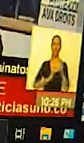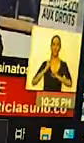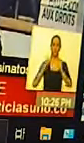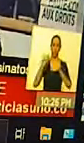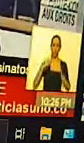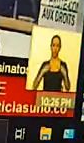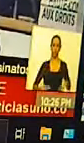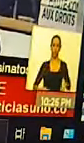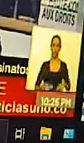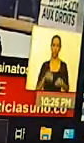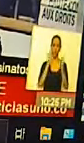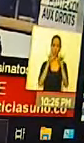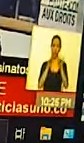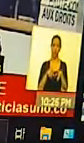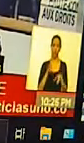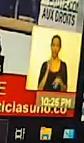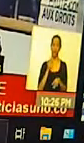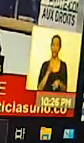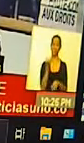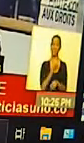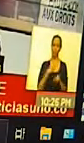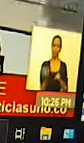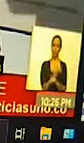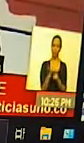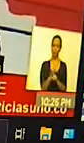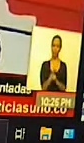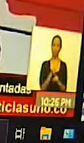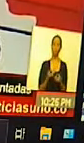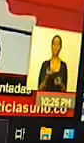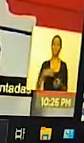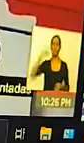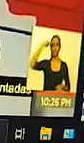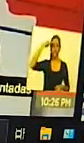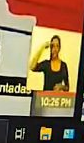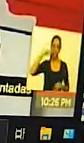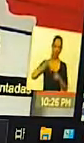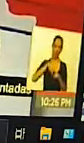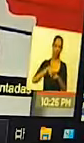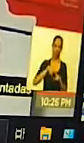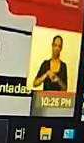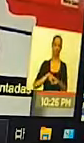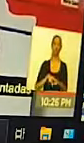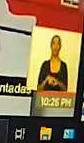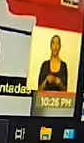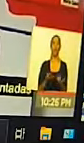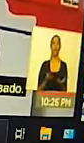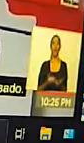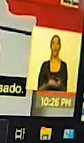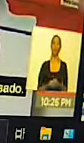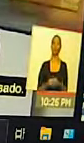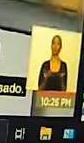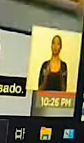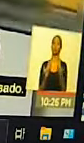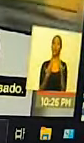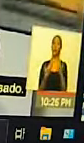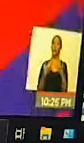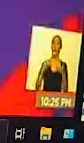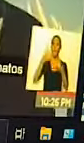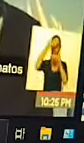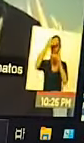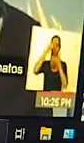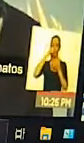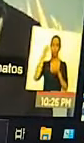habla de asesinatos y torturas por parte de miembros del ejército y de operaciones compartimentadas con paramilitares el año pasado.